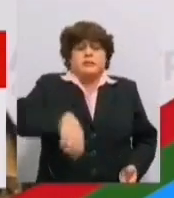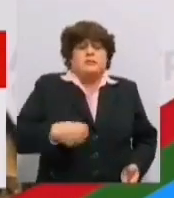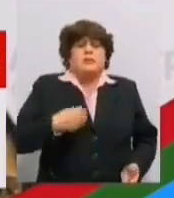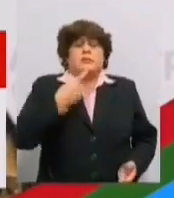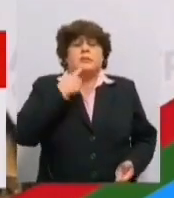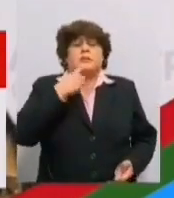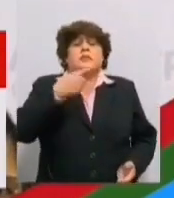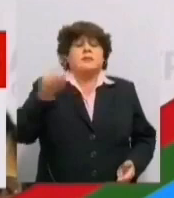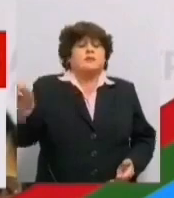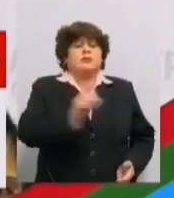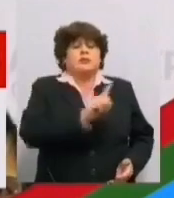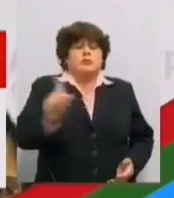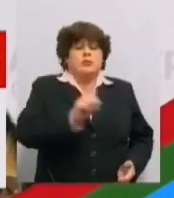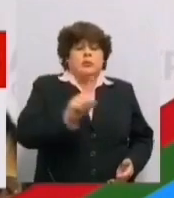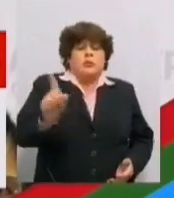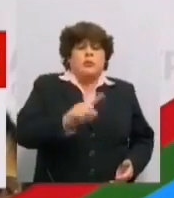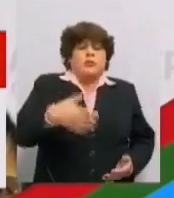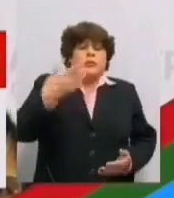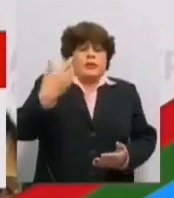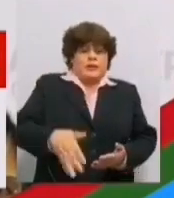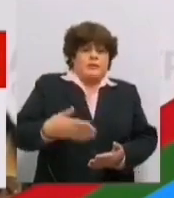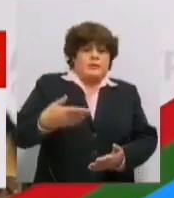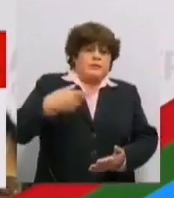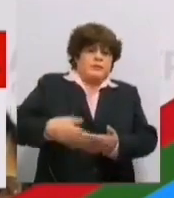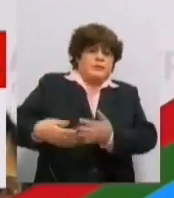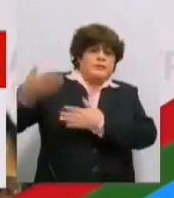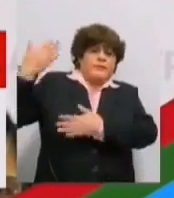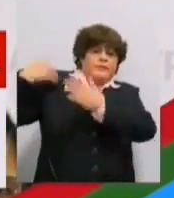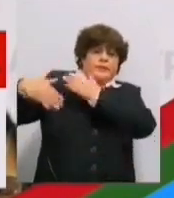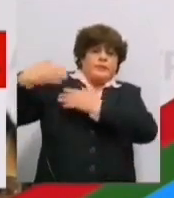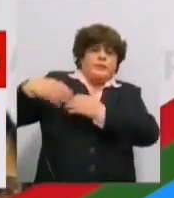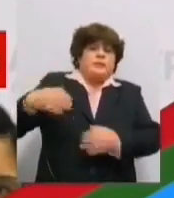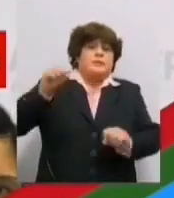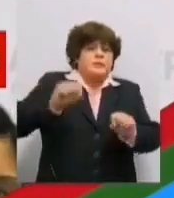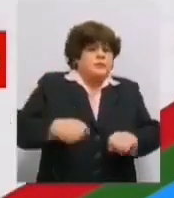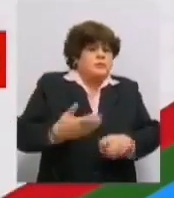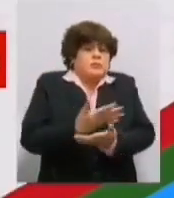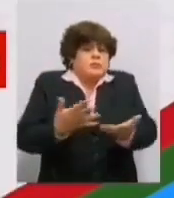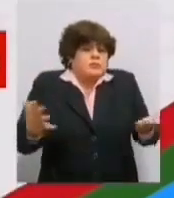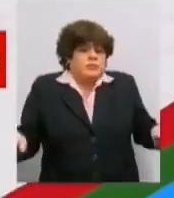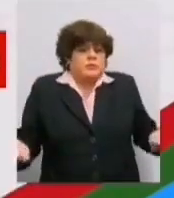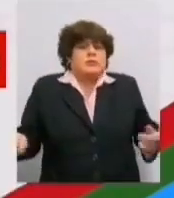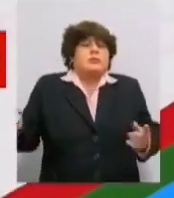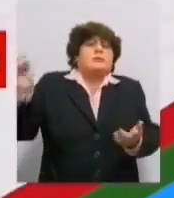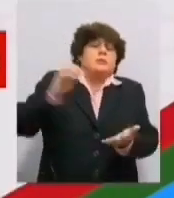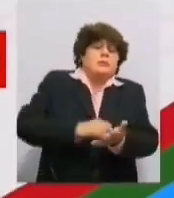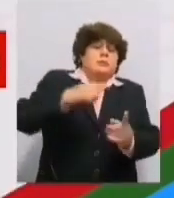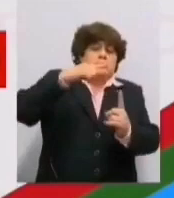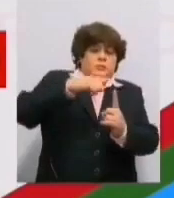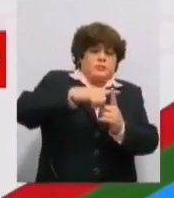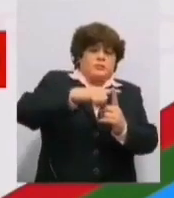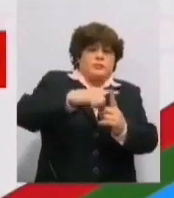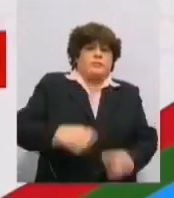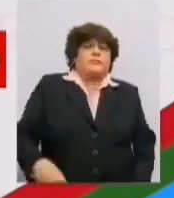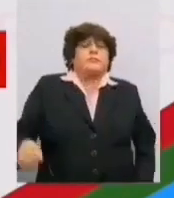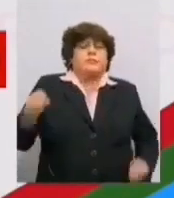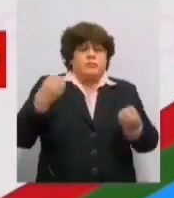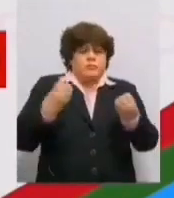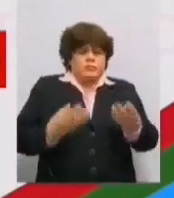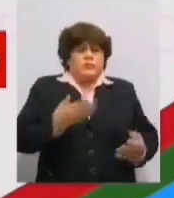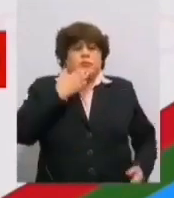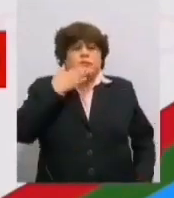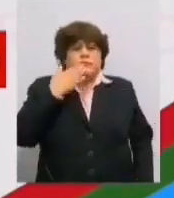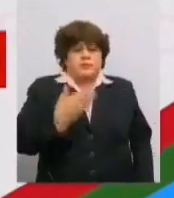si es que le decimos no aquellos que han tenido la oportunidad y no lo han hecho muchas gracias muchas gracias